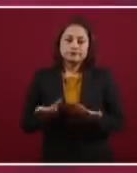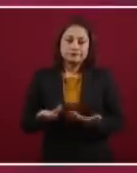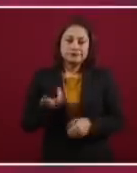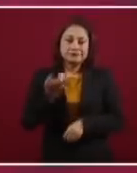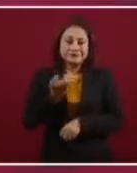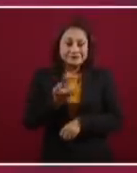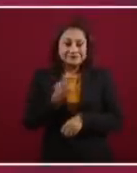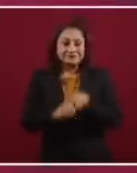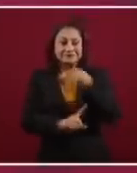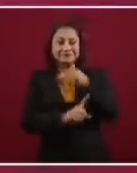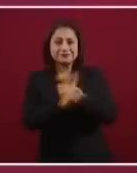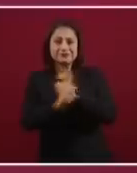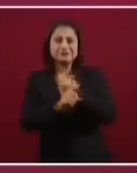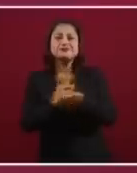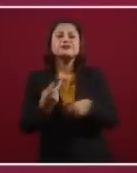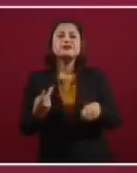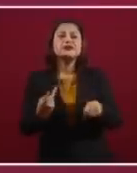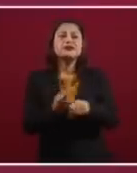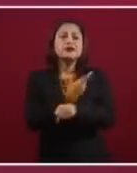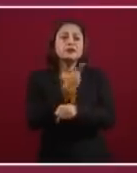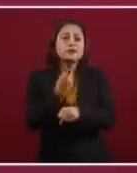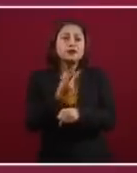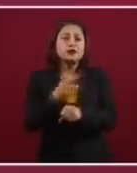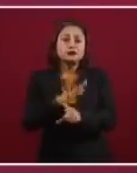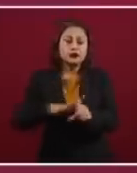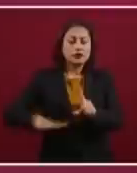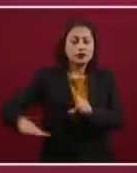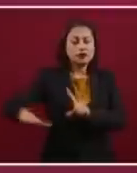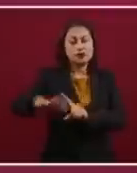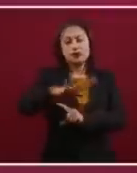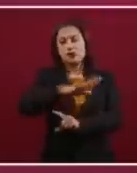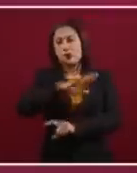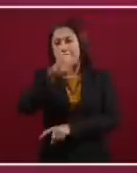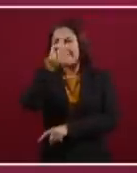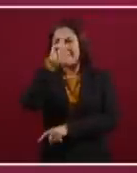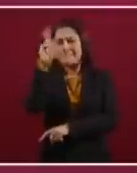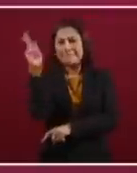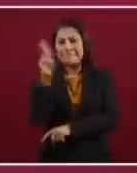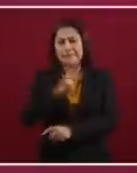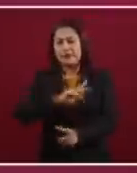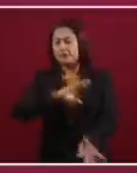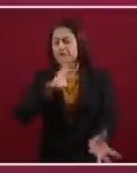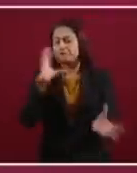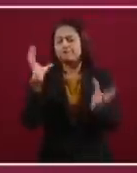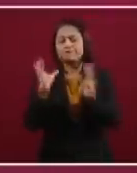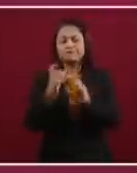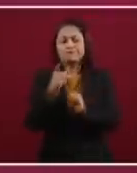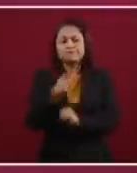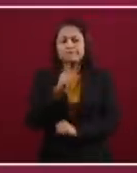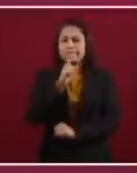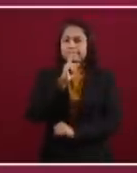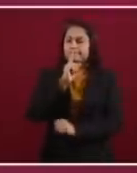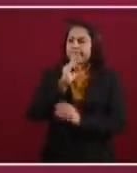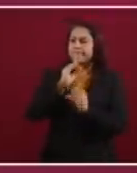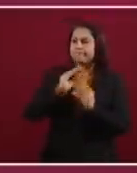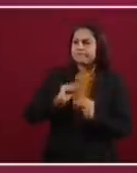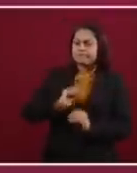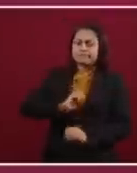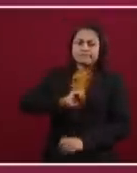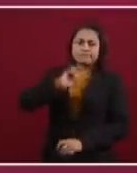exacerbar el clima de crispación social la animadversión no solamente hacia el gobierno